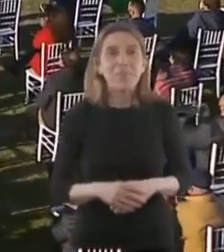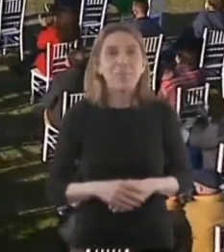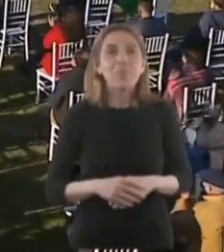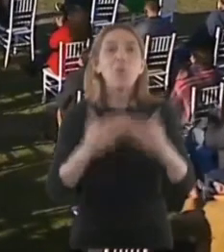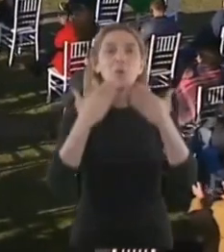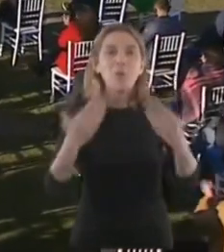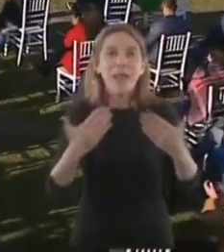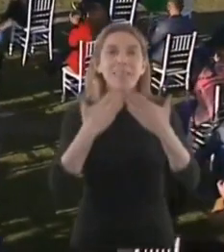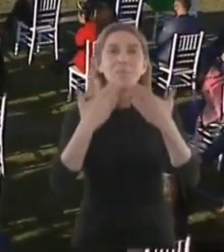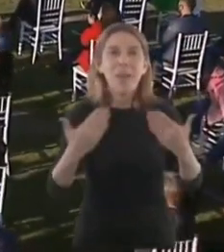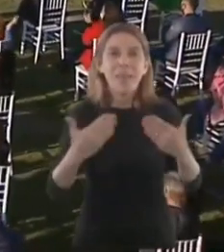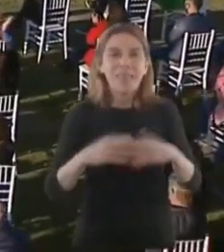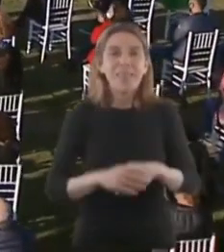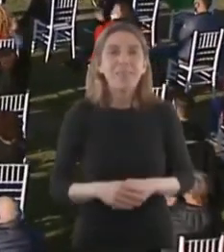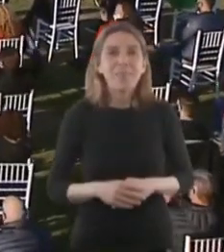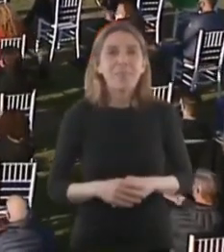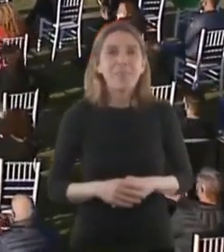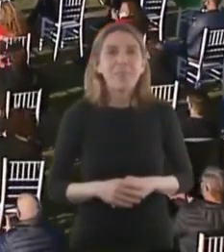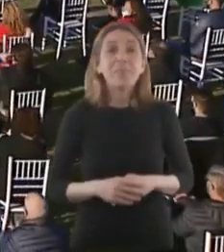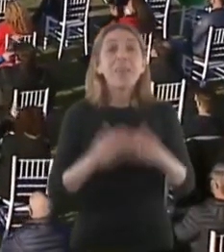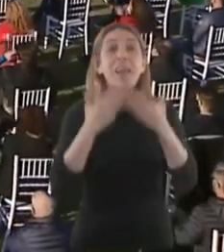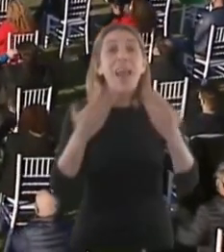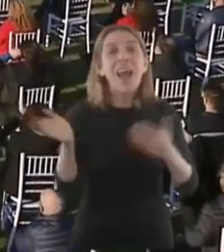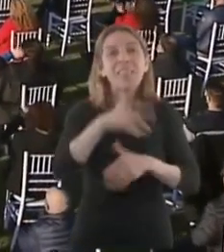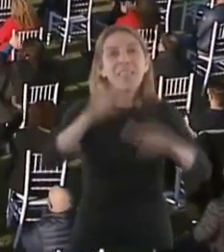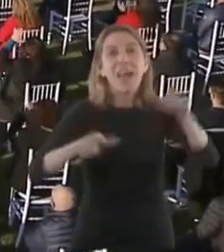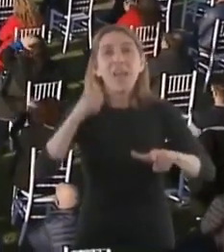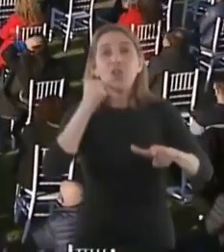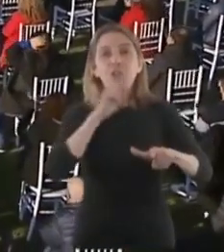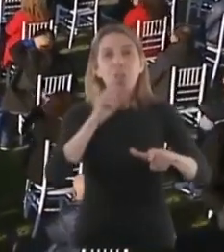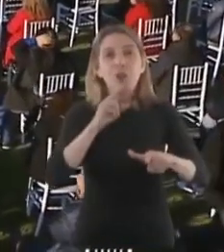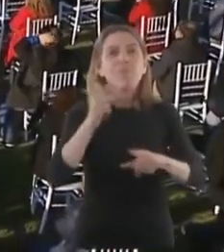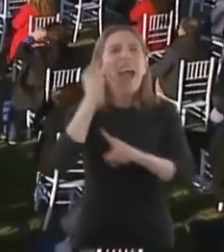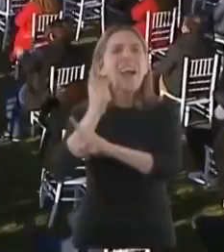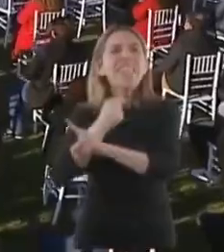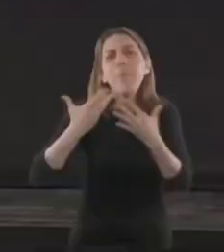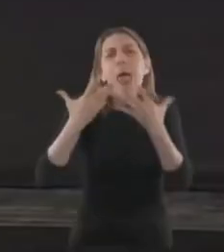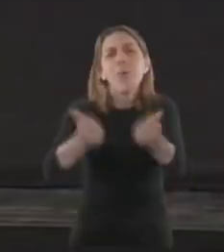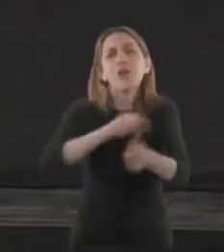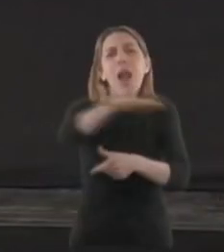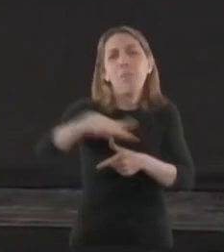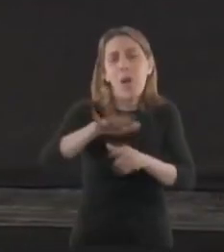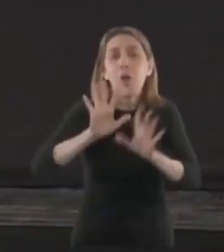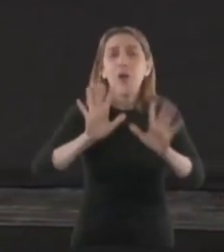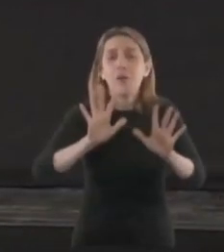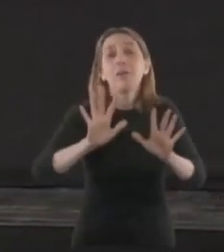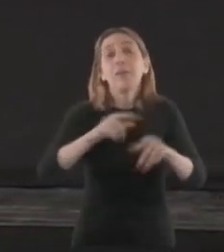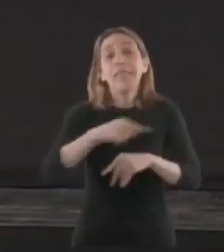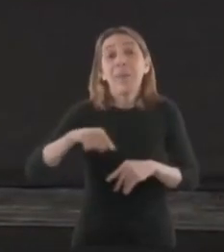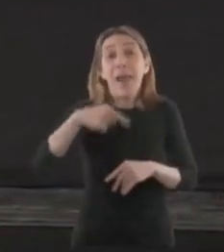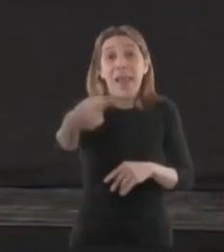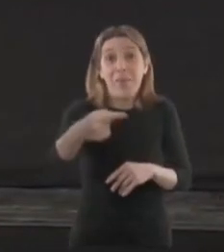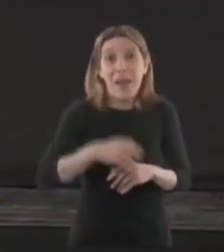trasladó el centro operativo de gobierno a la residencia oficial de olivos en las afueras de buenos aires donde también mantuvo reuniones con cientos de